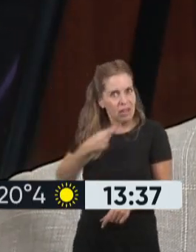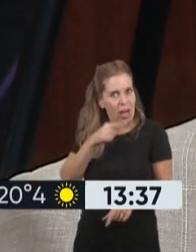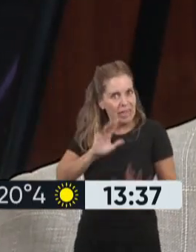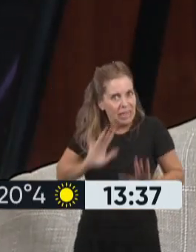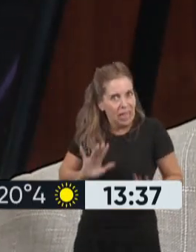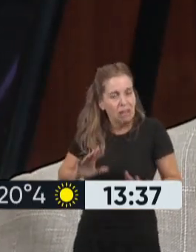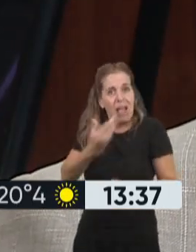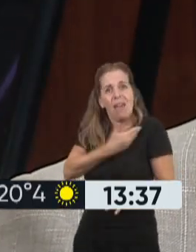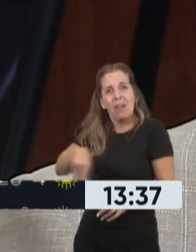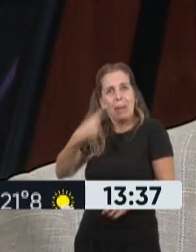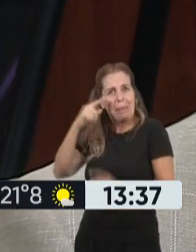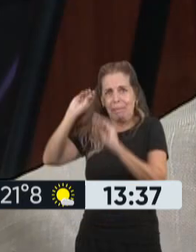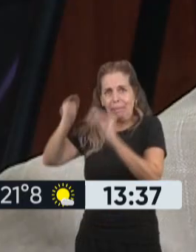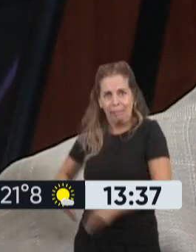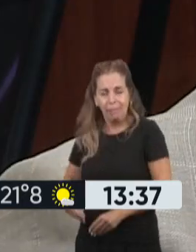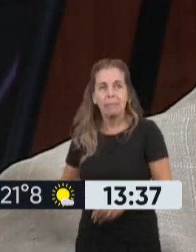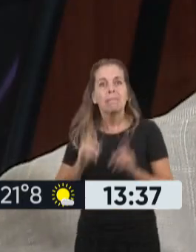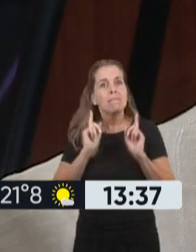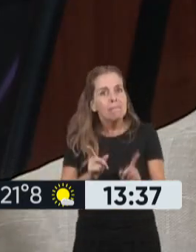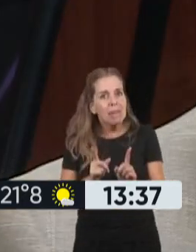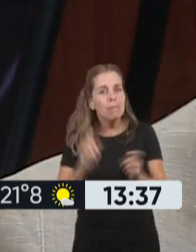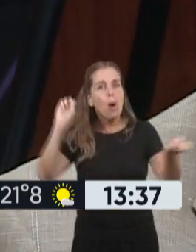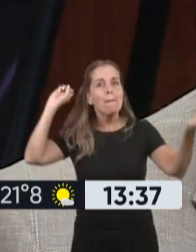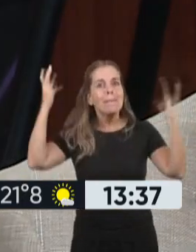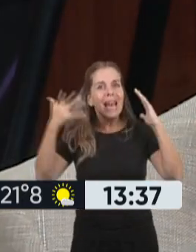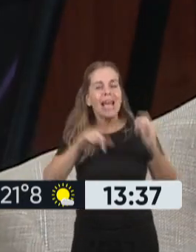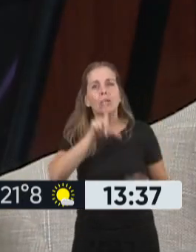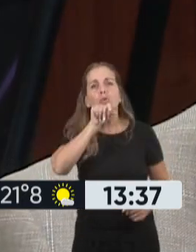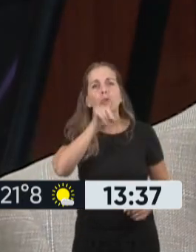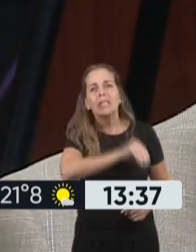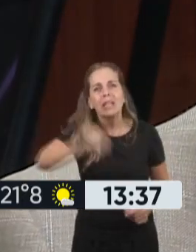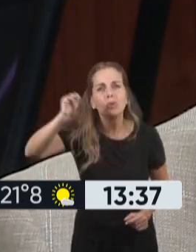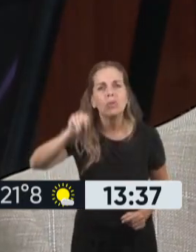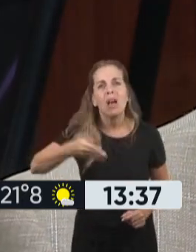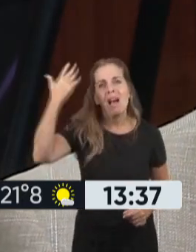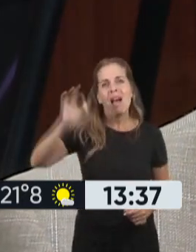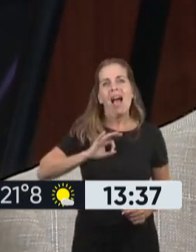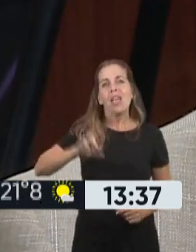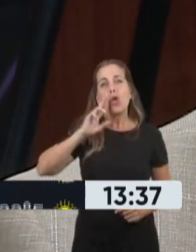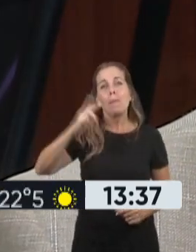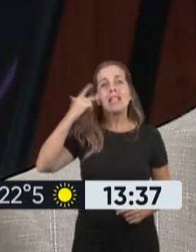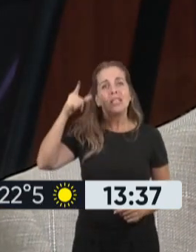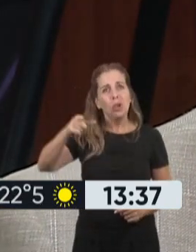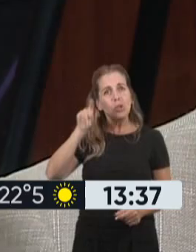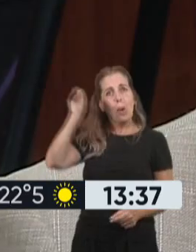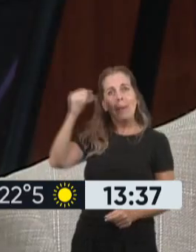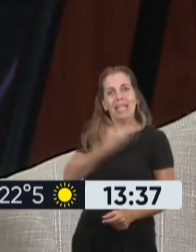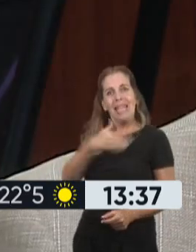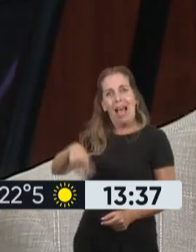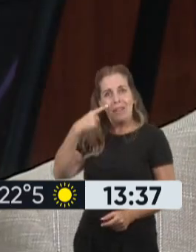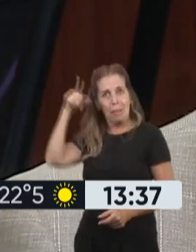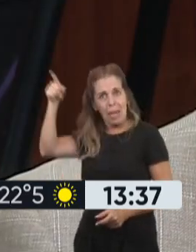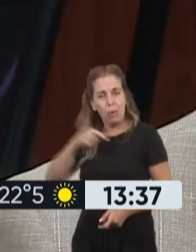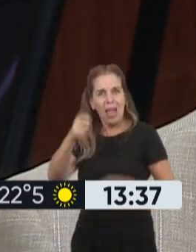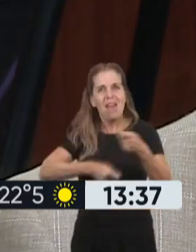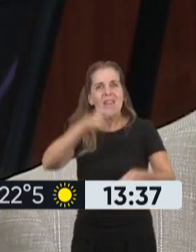otra velocidad. Y también Milei, en otro tuit en 2018, dice: caes en el FMI porque se acabó el financiamiento voluntario.